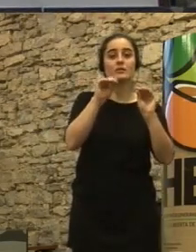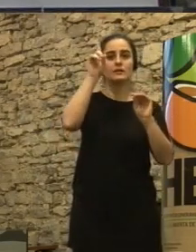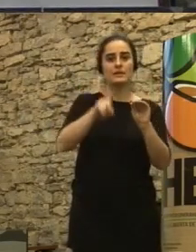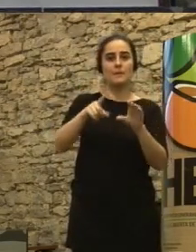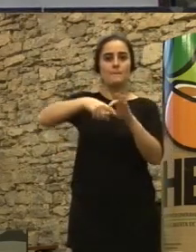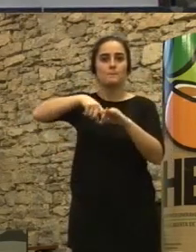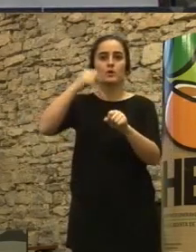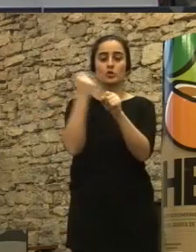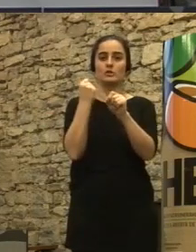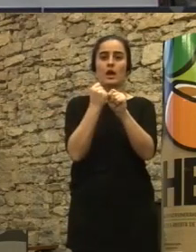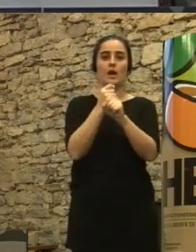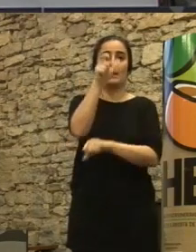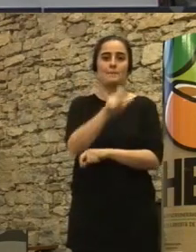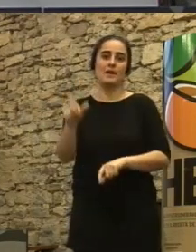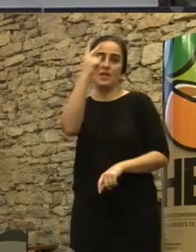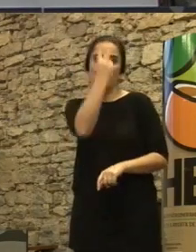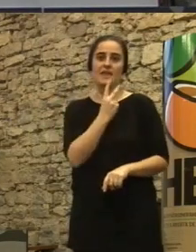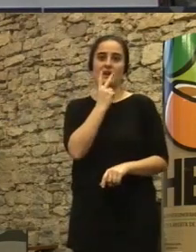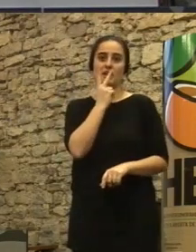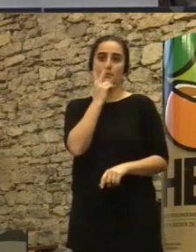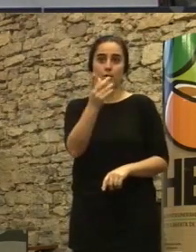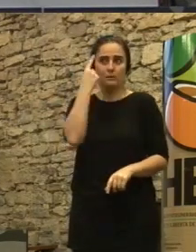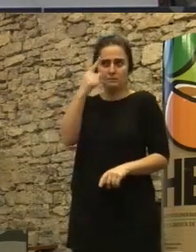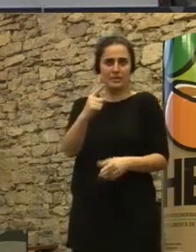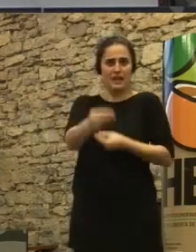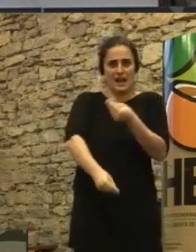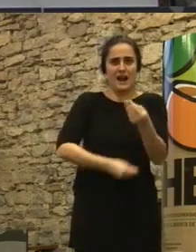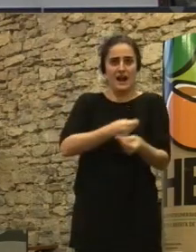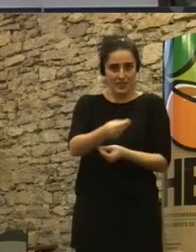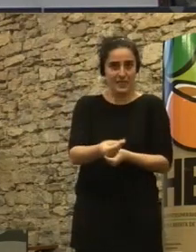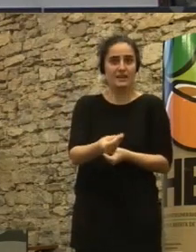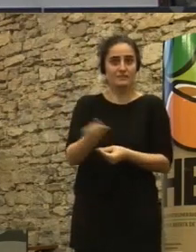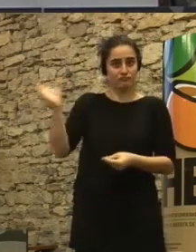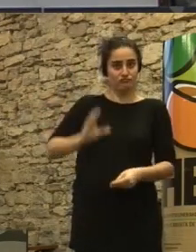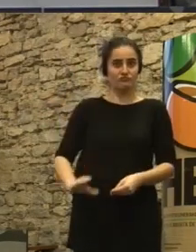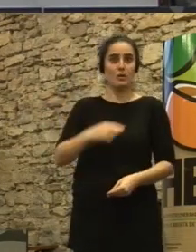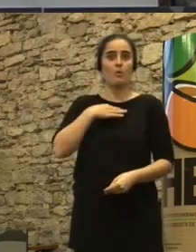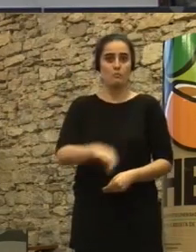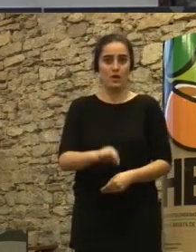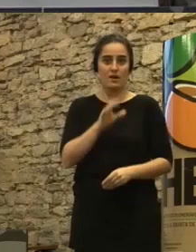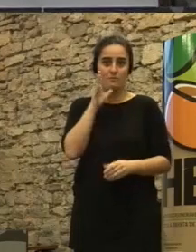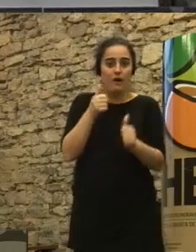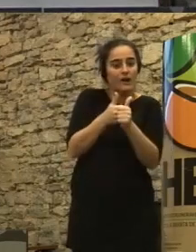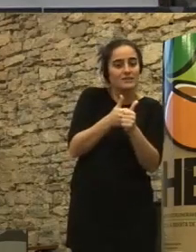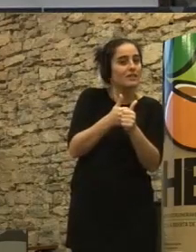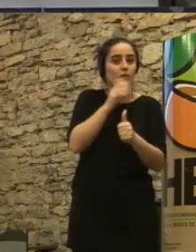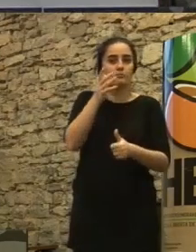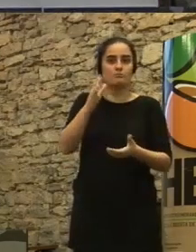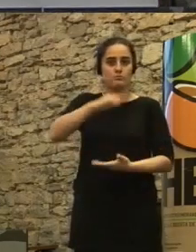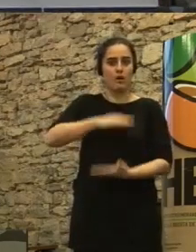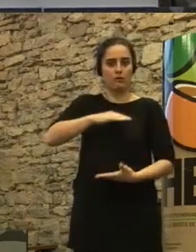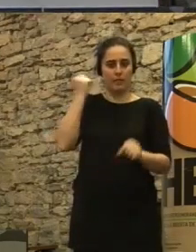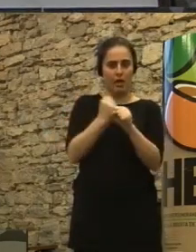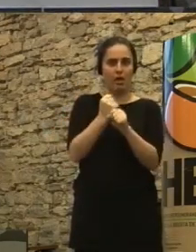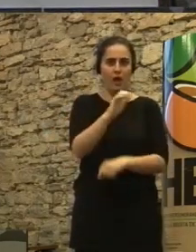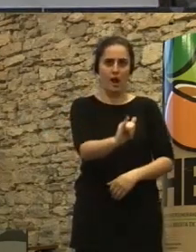ciegas que se ganan un salario por lo que saben hacer, no por un mecanismo de tipo asistencial. Es brutal, ¿eh? Mirar. Y